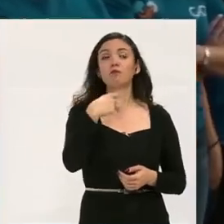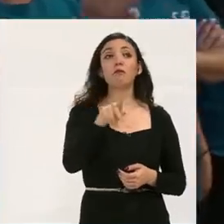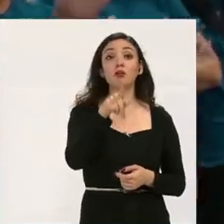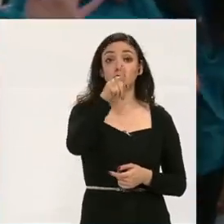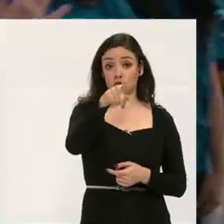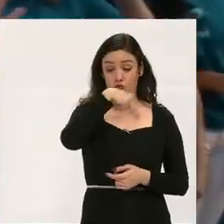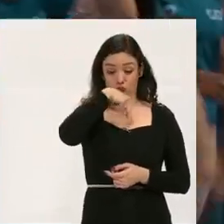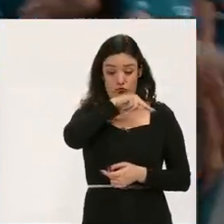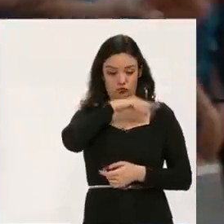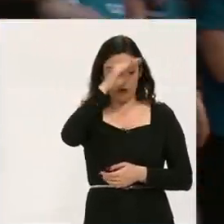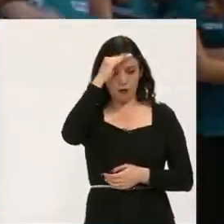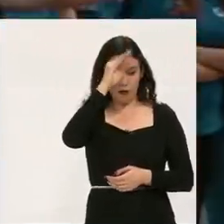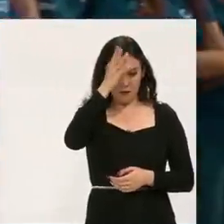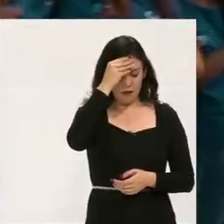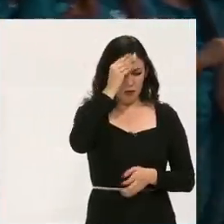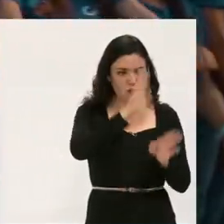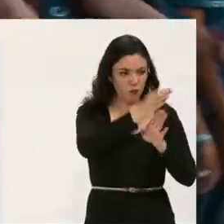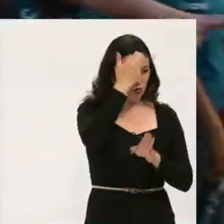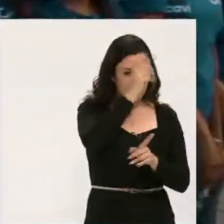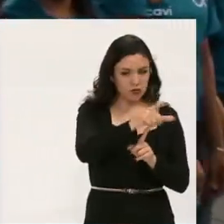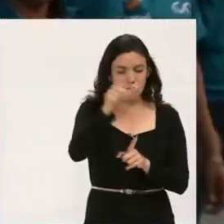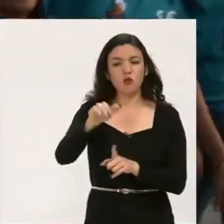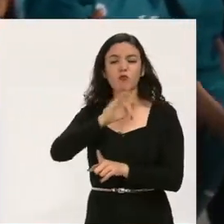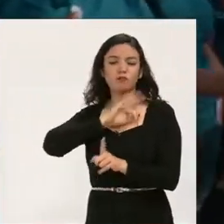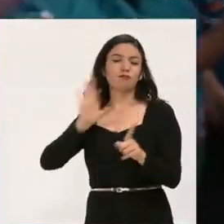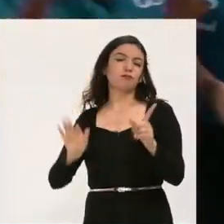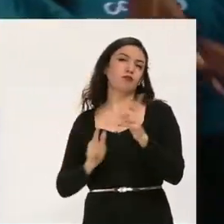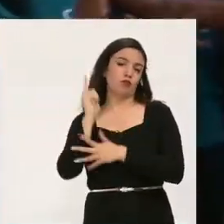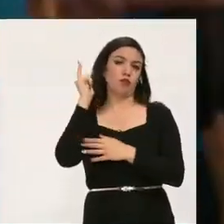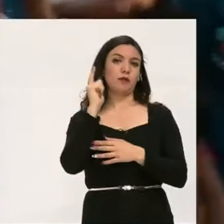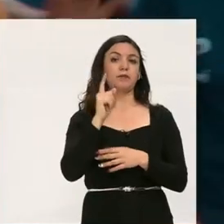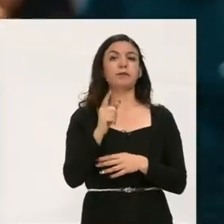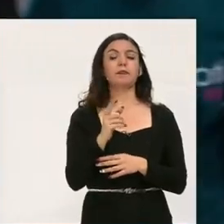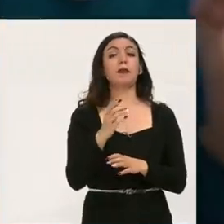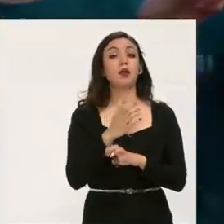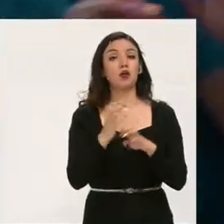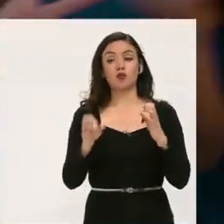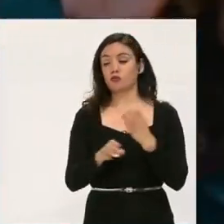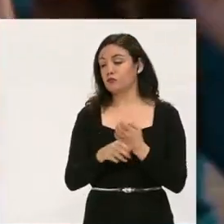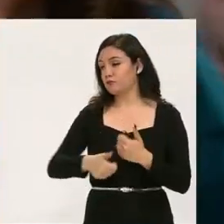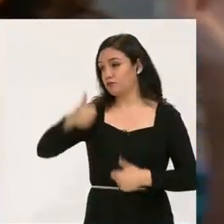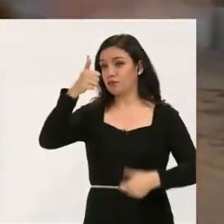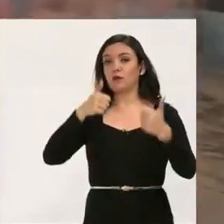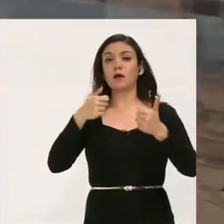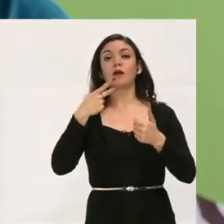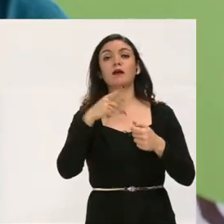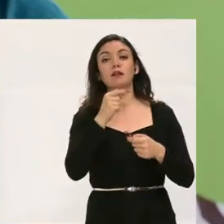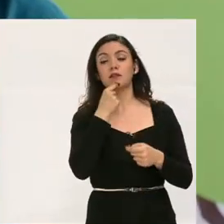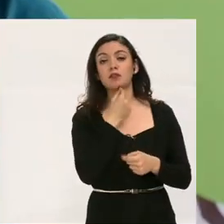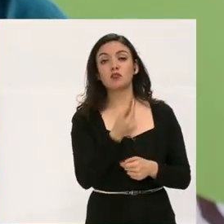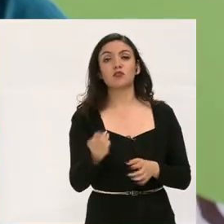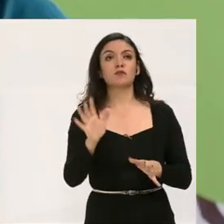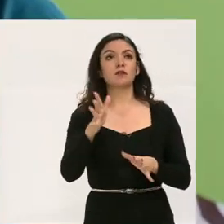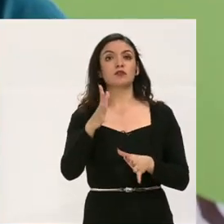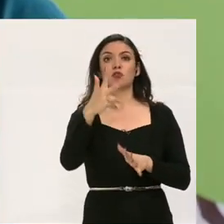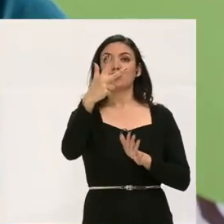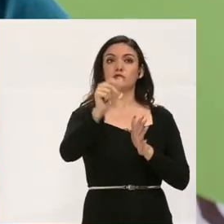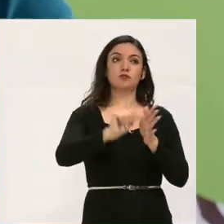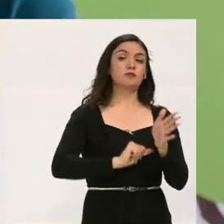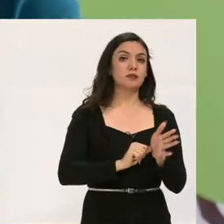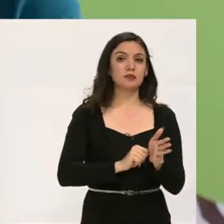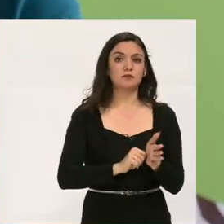voy a poder pero yo creo que si aprendemos a conocer a nuestros niños todos pueden lograr casos de éxito han sido pequeños que en